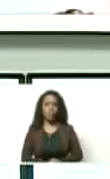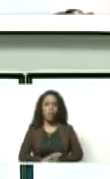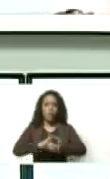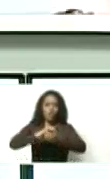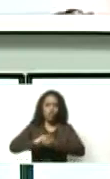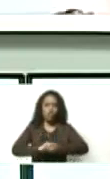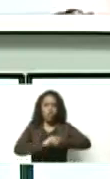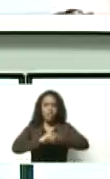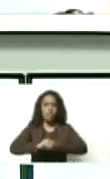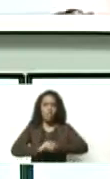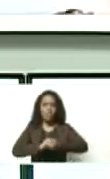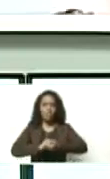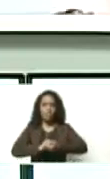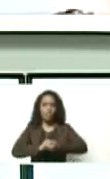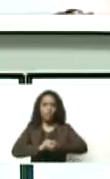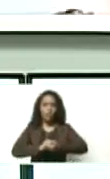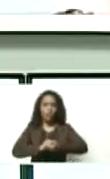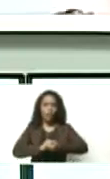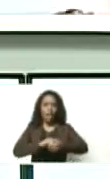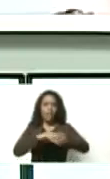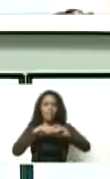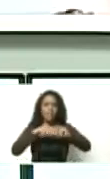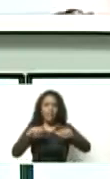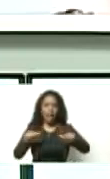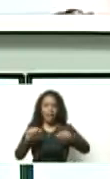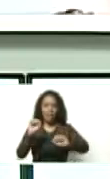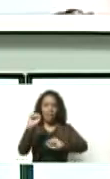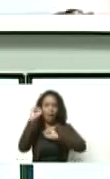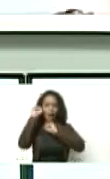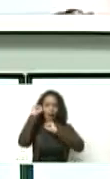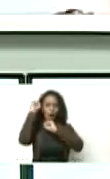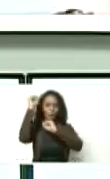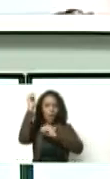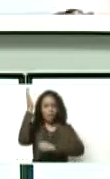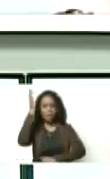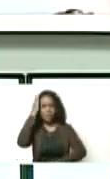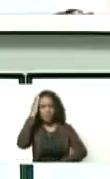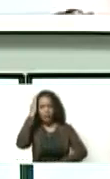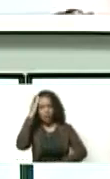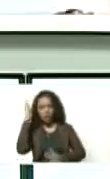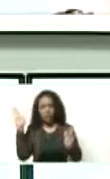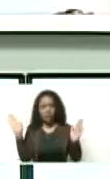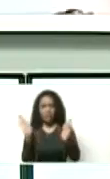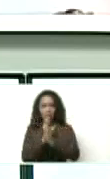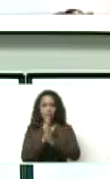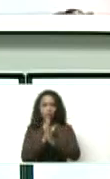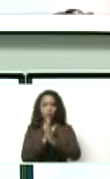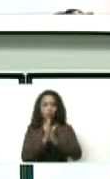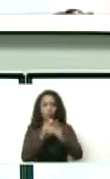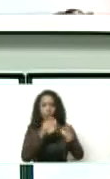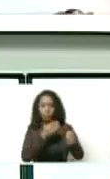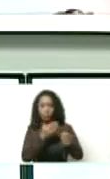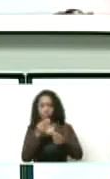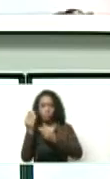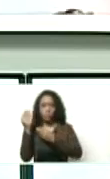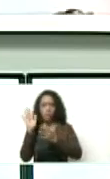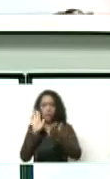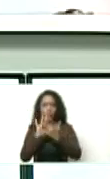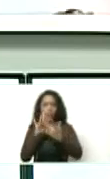Trujillo. Tierra de héroes, de sabios y de santos. Vamos a darle el pase al